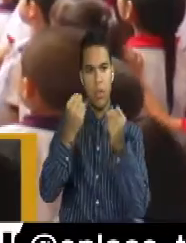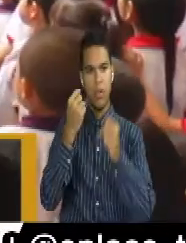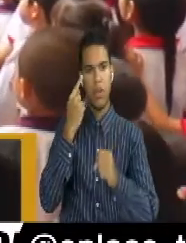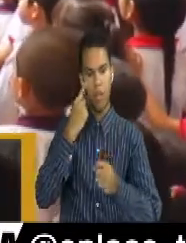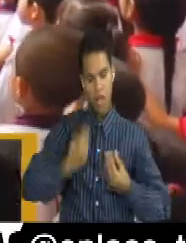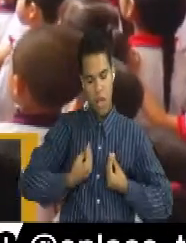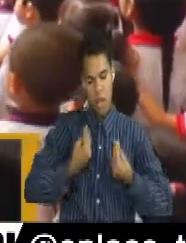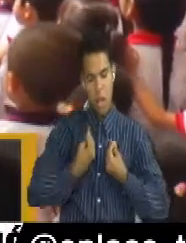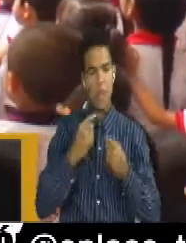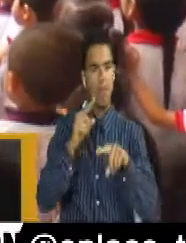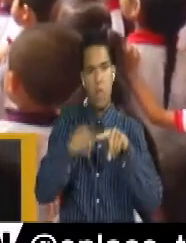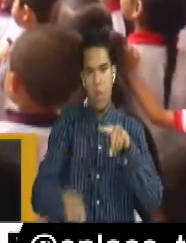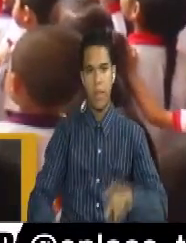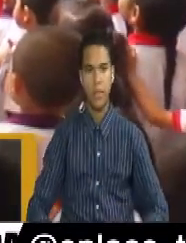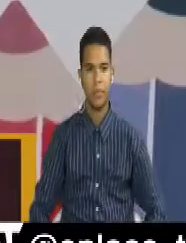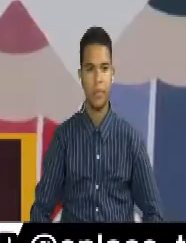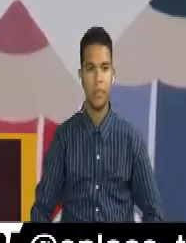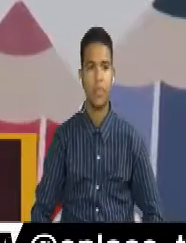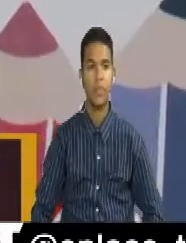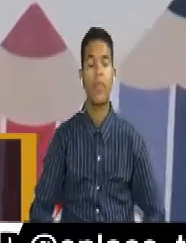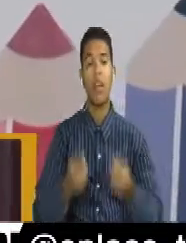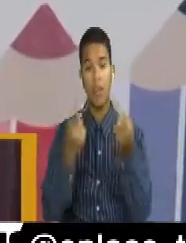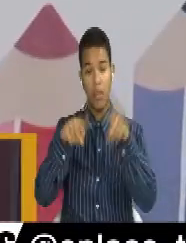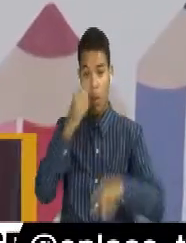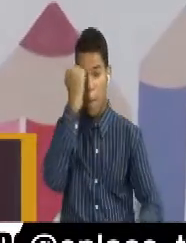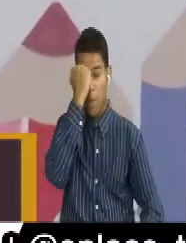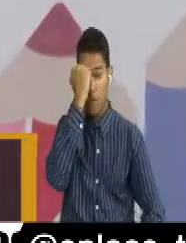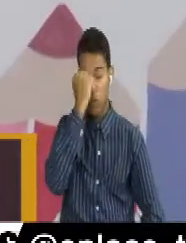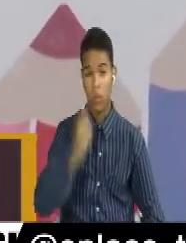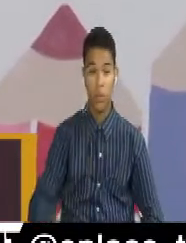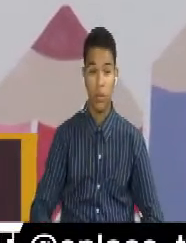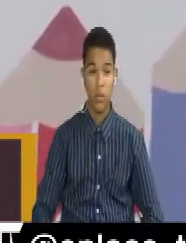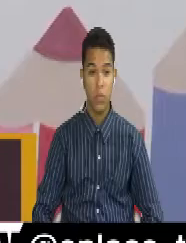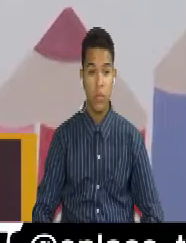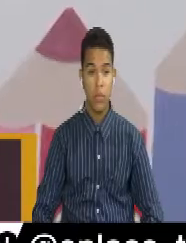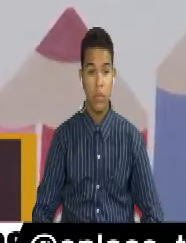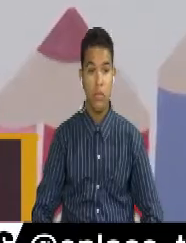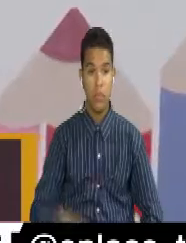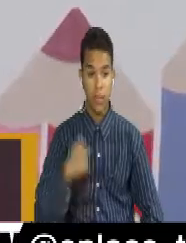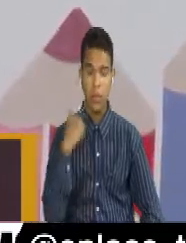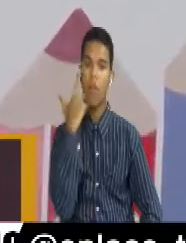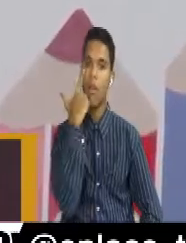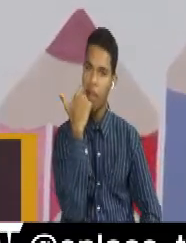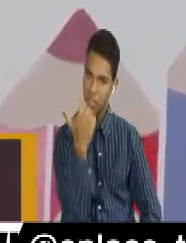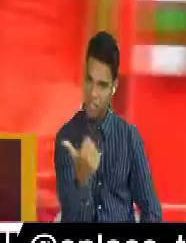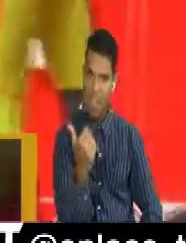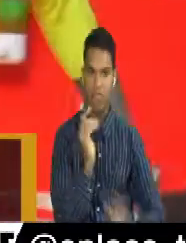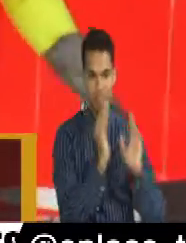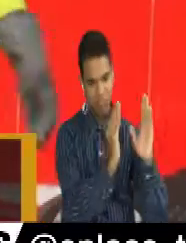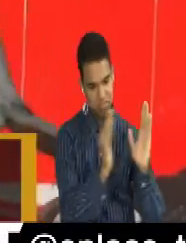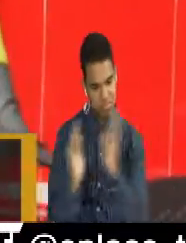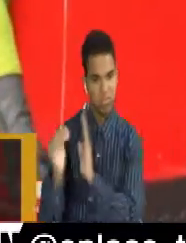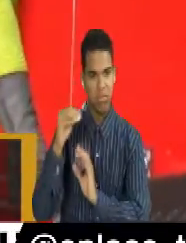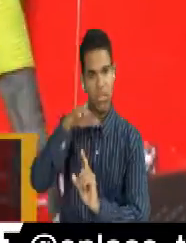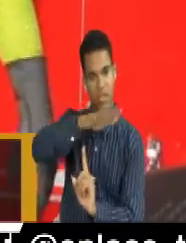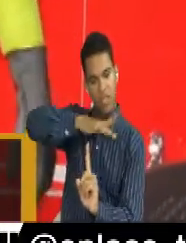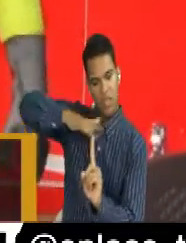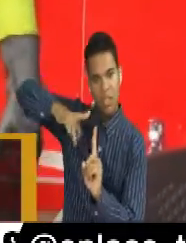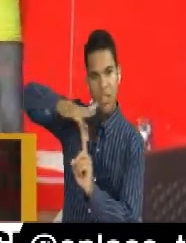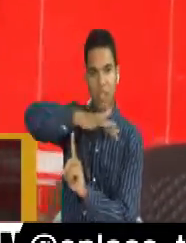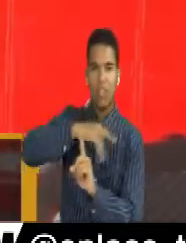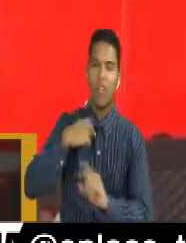vivir. También para los docentes. Bueno, ha sido una jornada muy realmente enriquecedora, pues este ambiente ha sido realmente